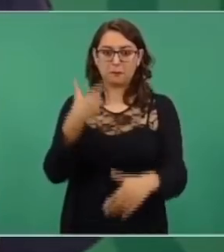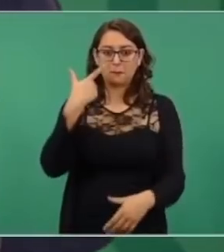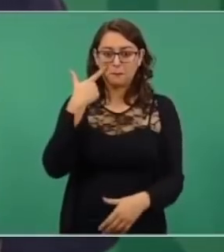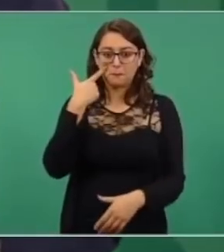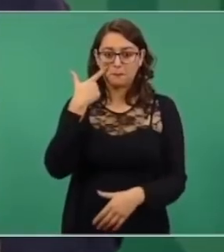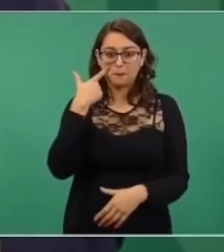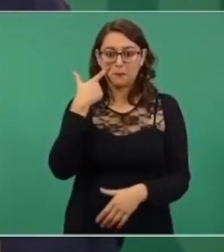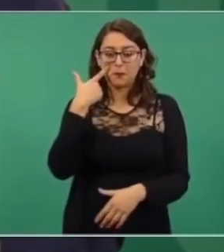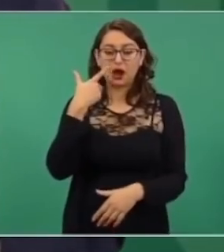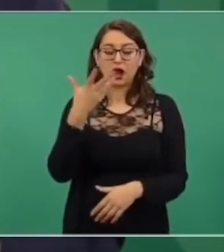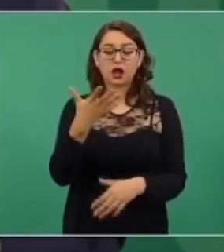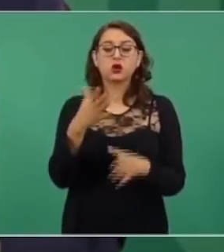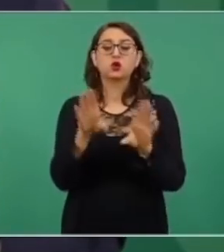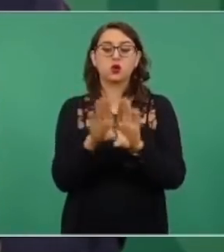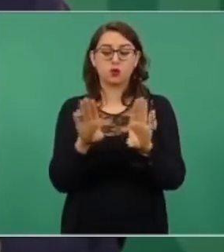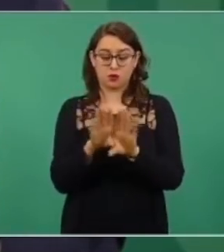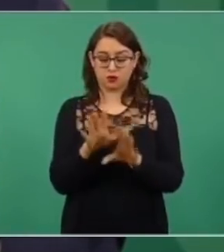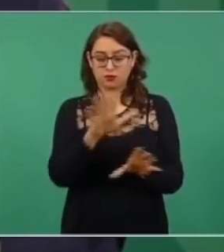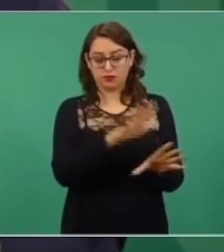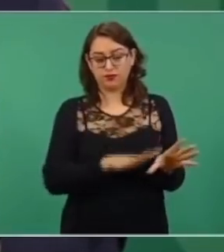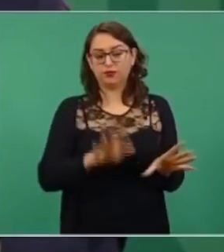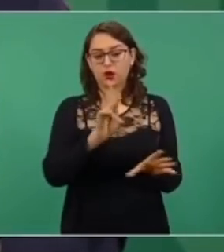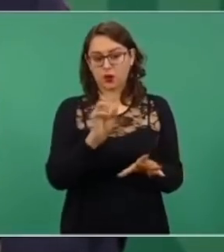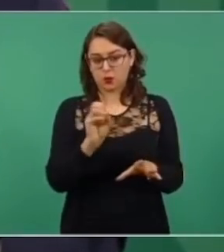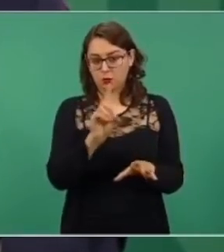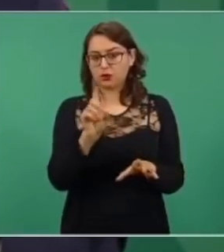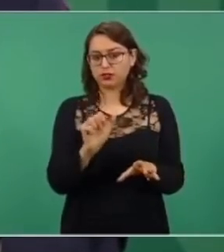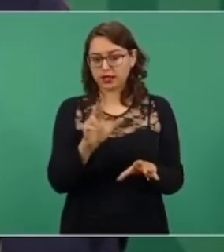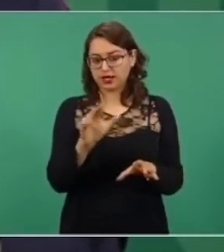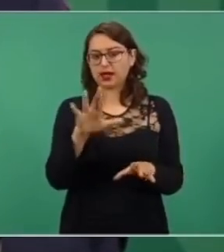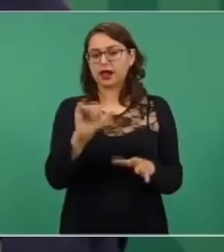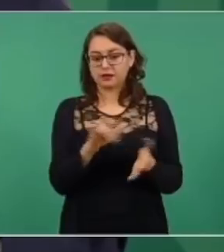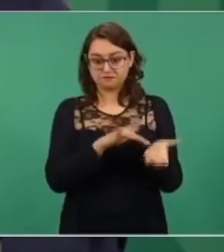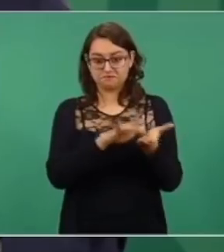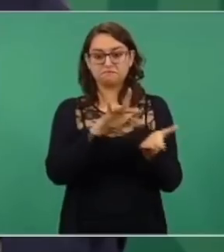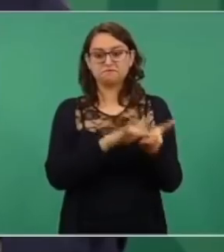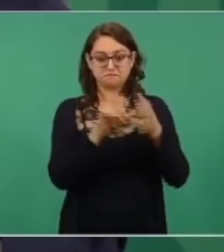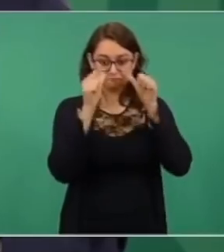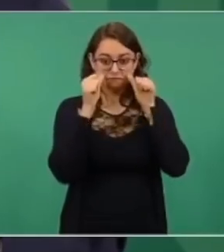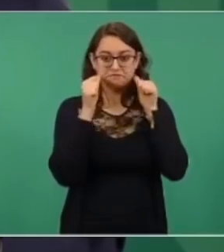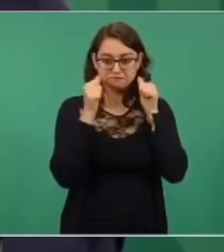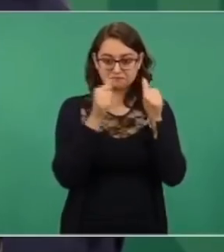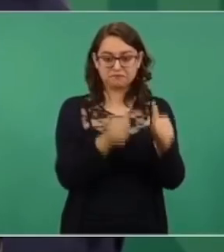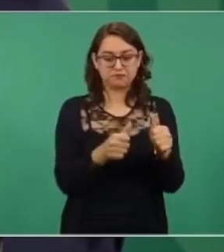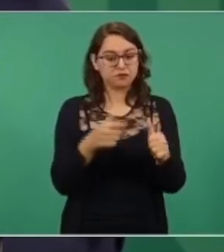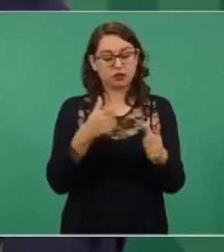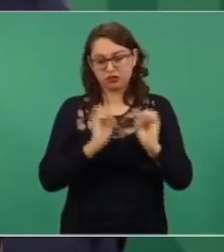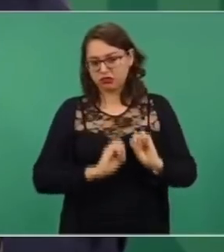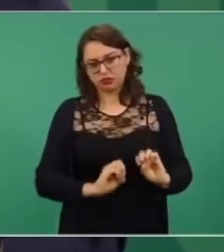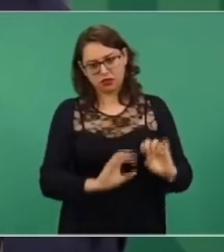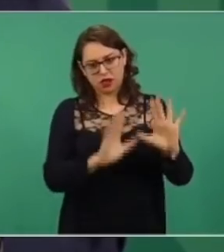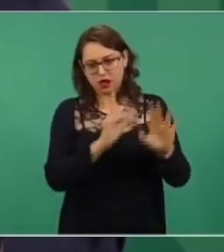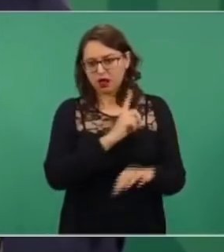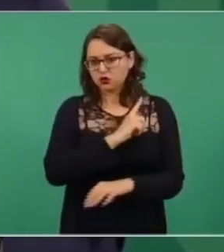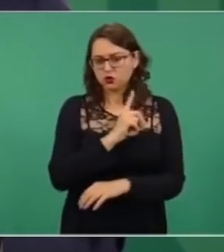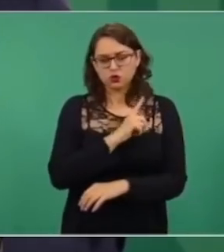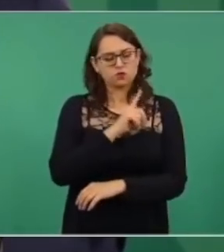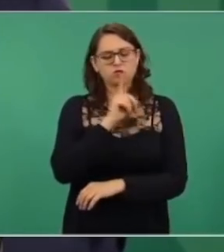ayudar a Poza Rica, no vamos a dejarnos. Estoy muy consciente de eso.